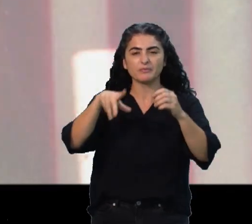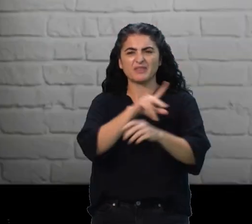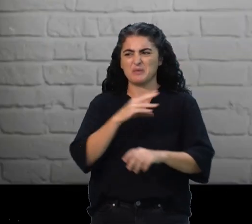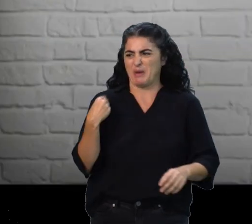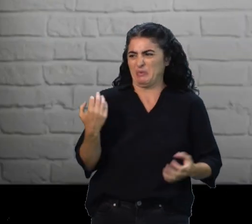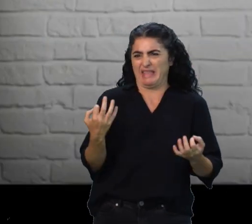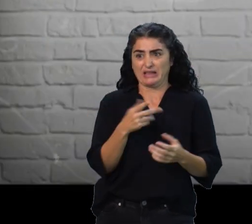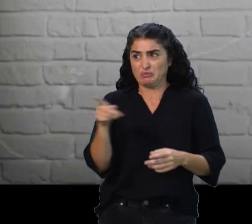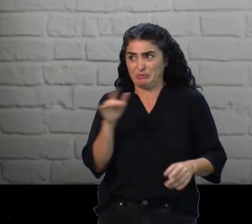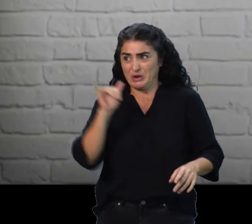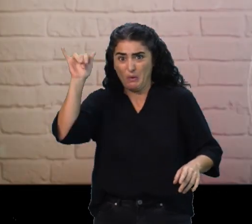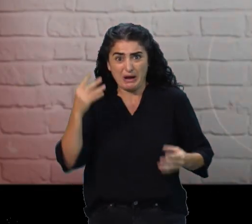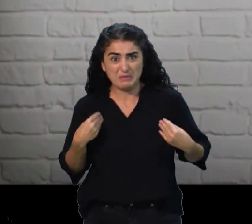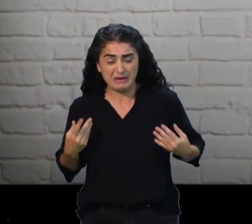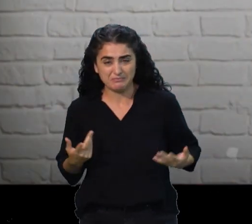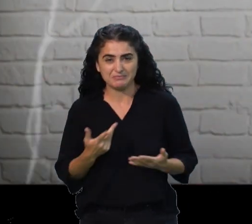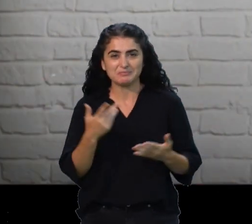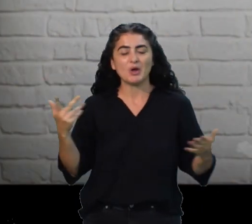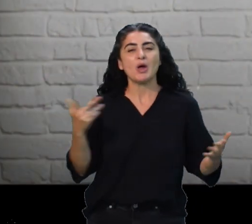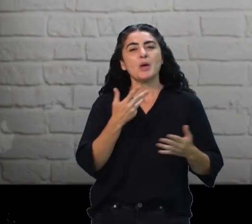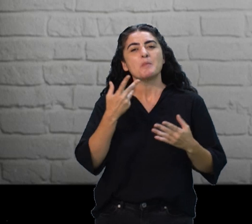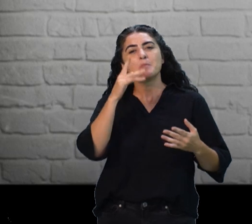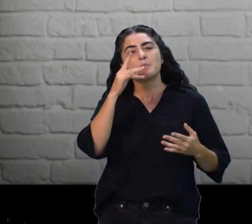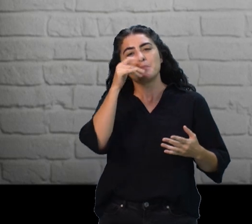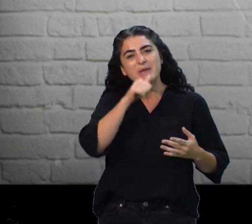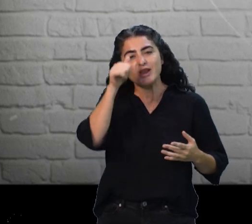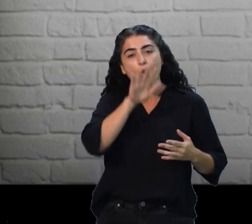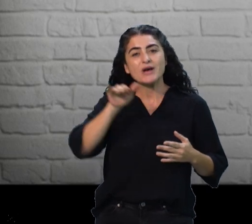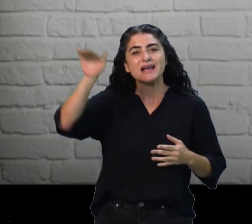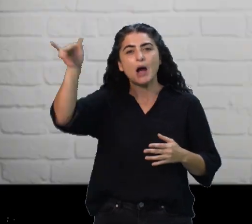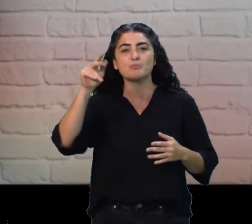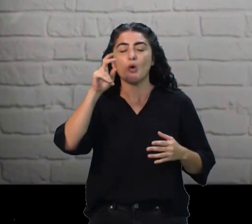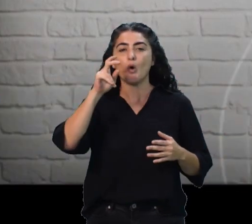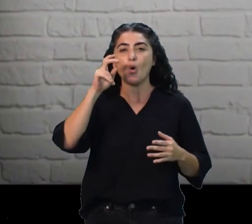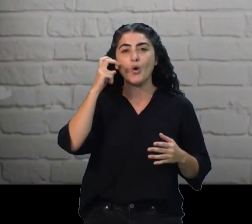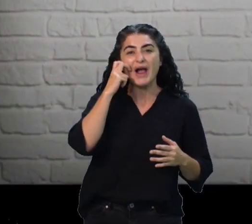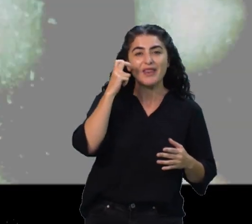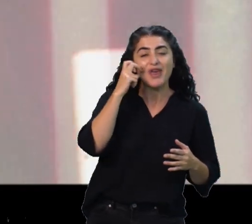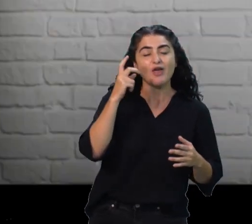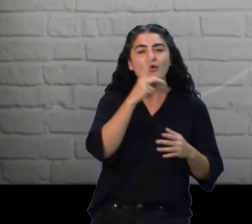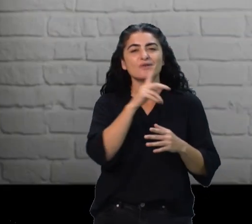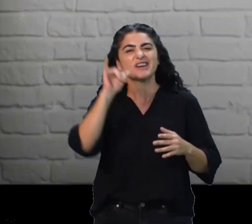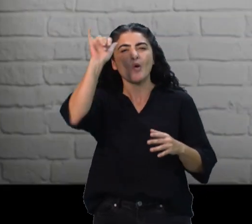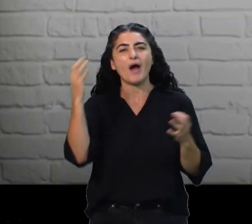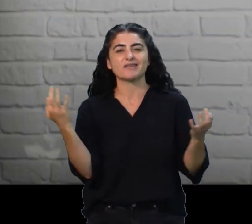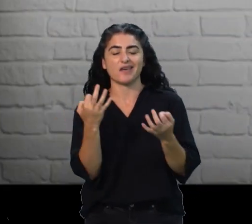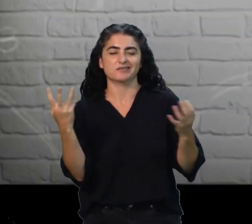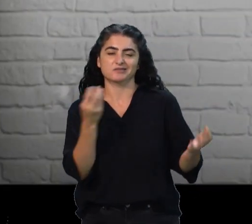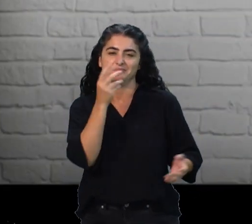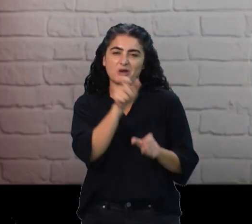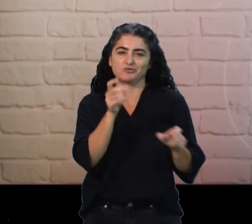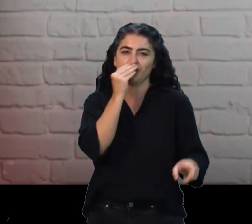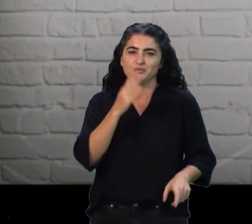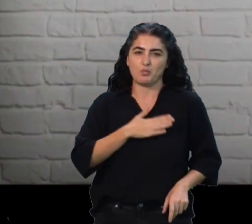eres además de vino campo y calzado La Rioja es buena gente sobre todo buena gente